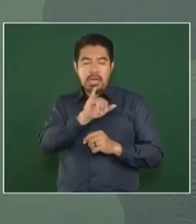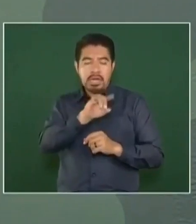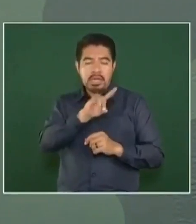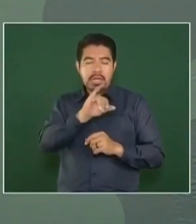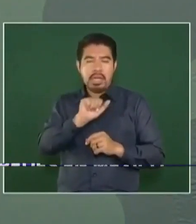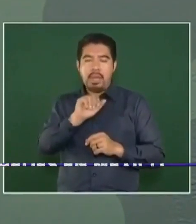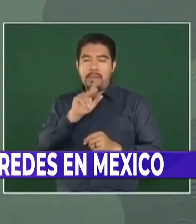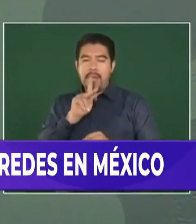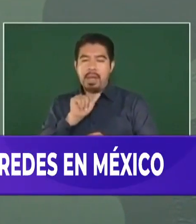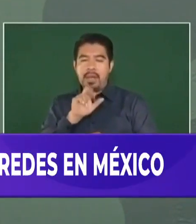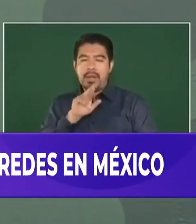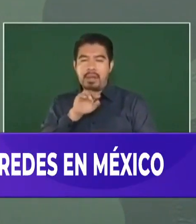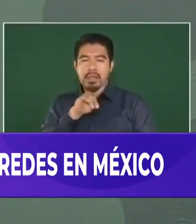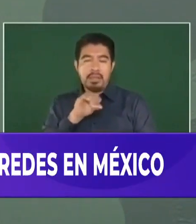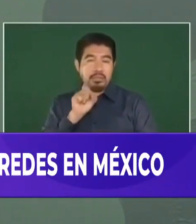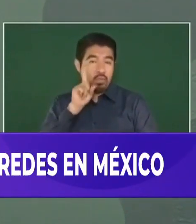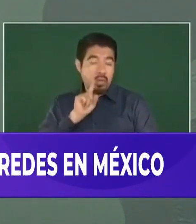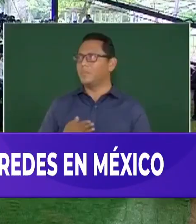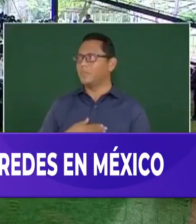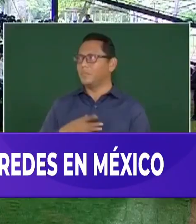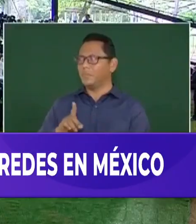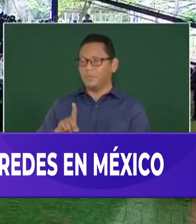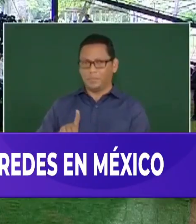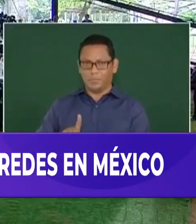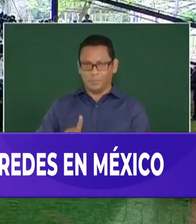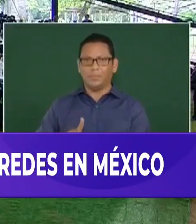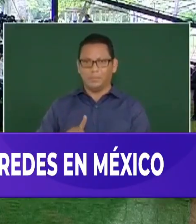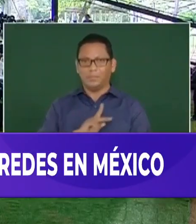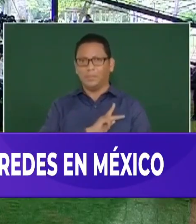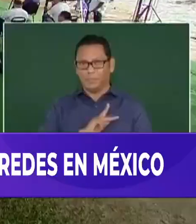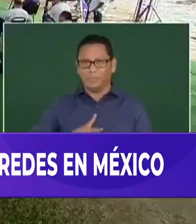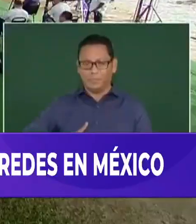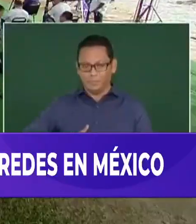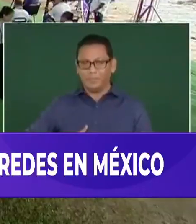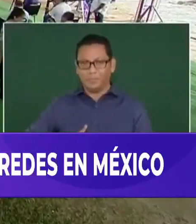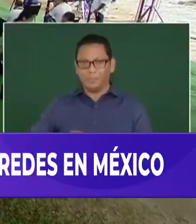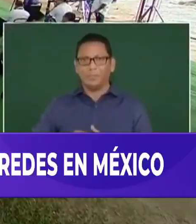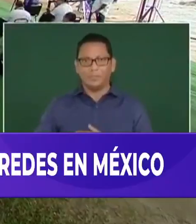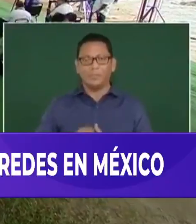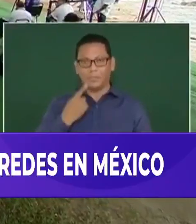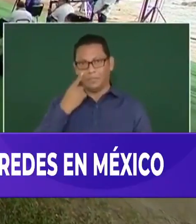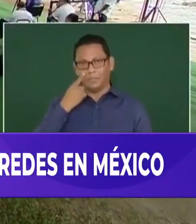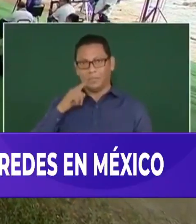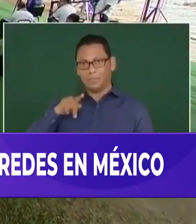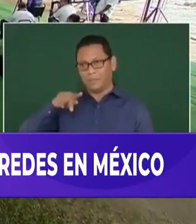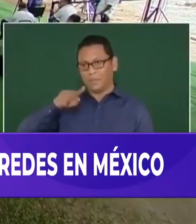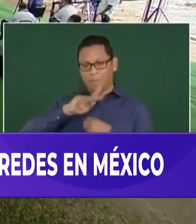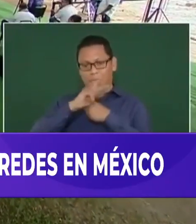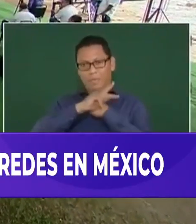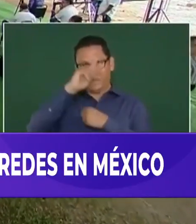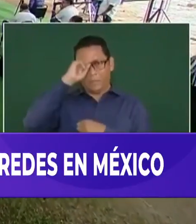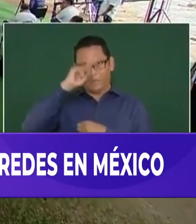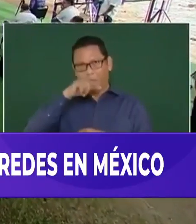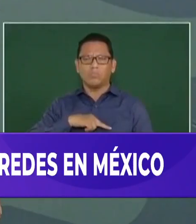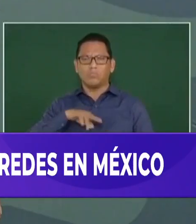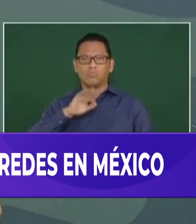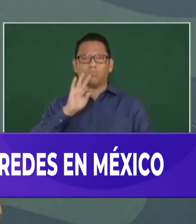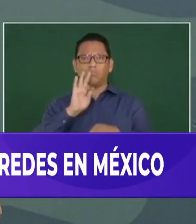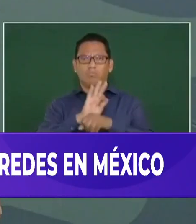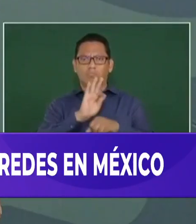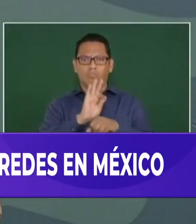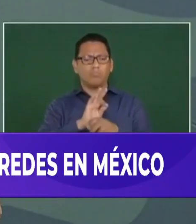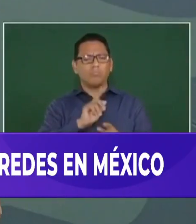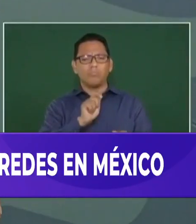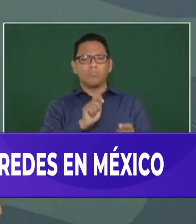Habló por primera vez tras su retorno a México. Desde la ciudad de Hermosillo, en Tabasco, el embajador Pablo Monroy participó en la conferencia matutina